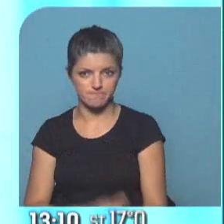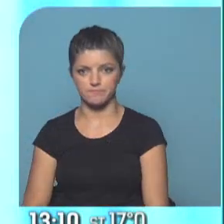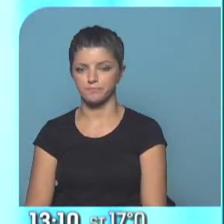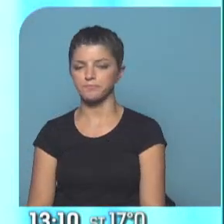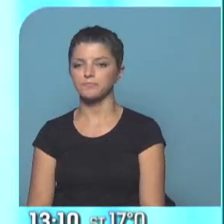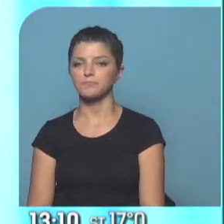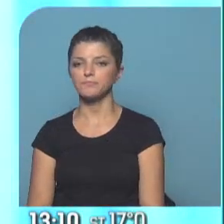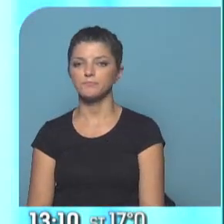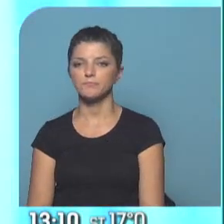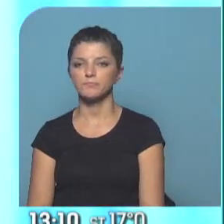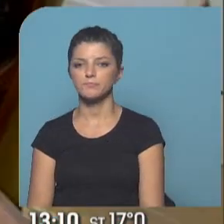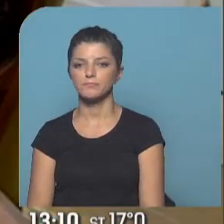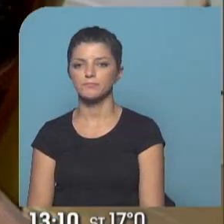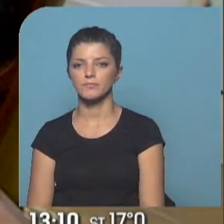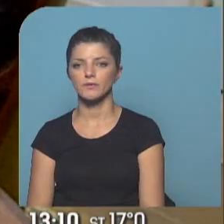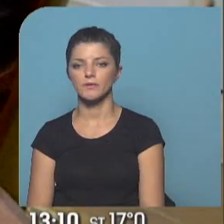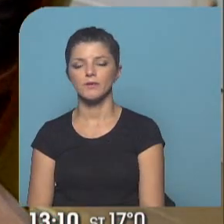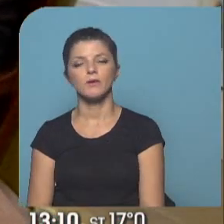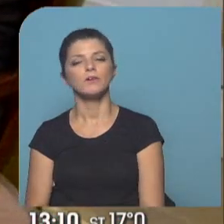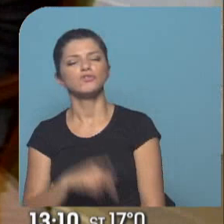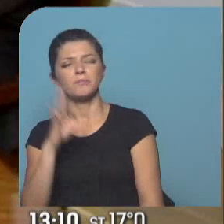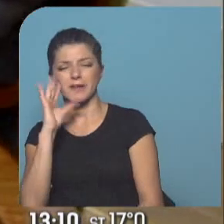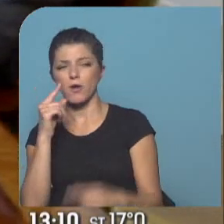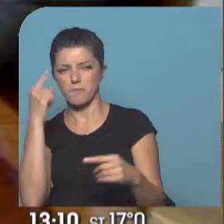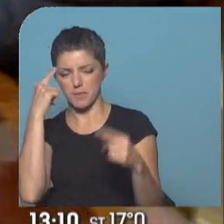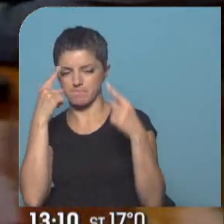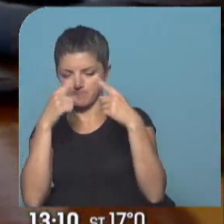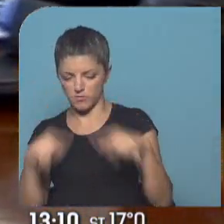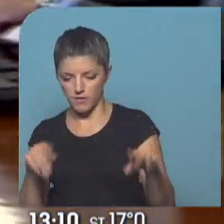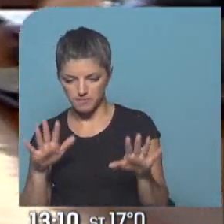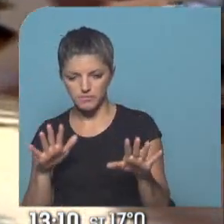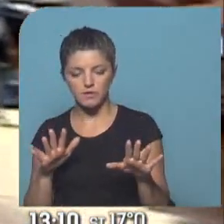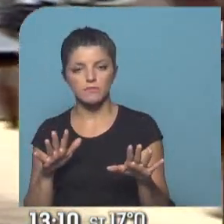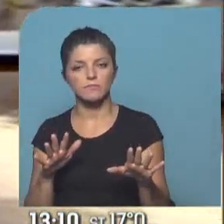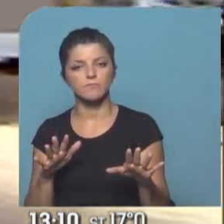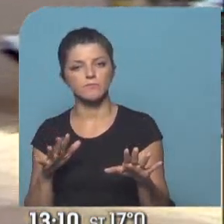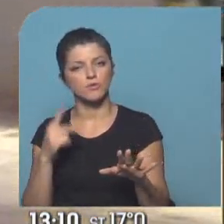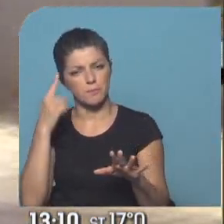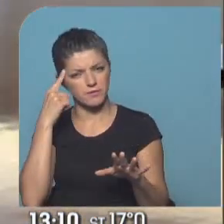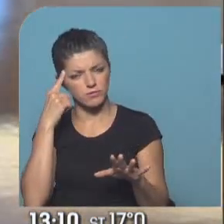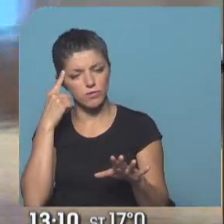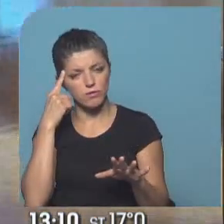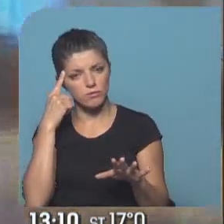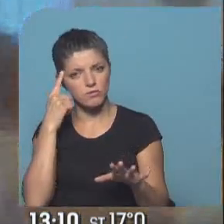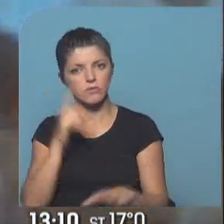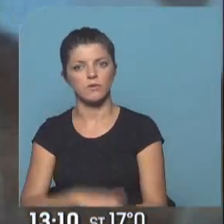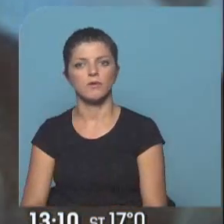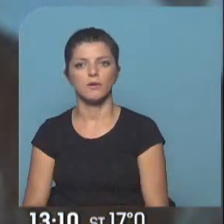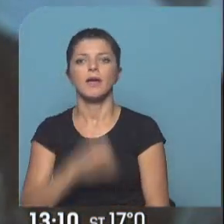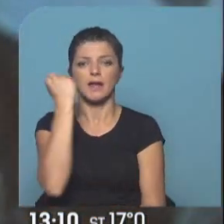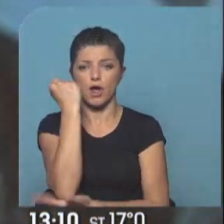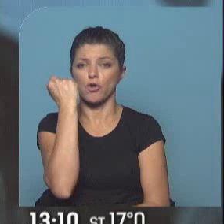Sí, ¿qué tal? Buen día. Yo diciendo una partecita con ustedes en el sentido que creo que hay un peso mayor de lo